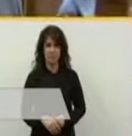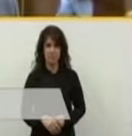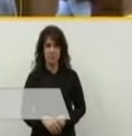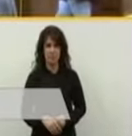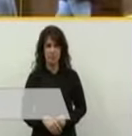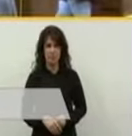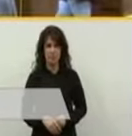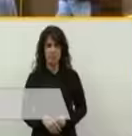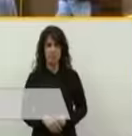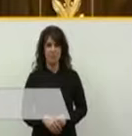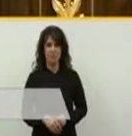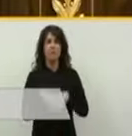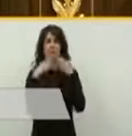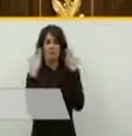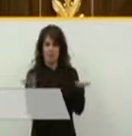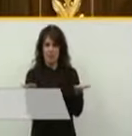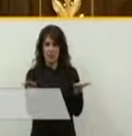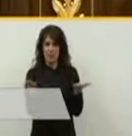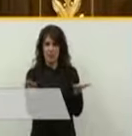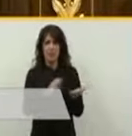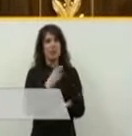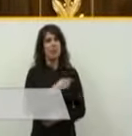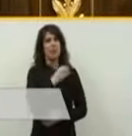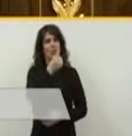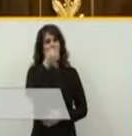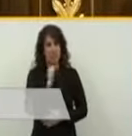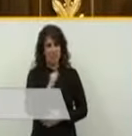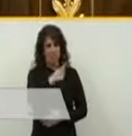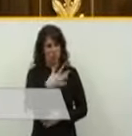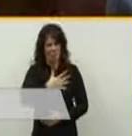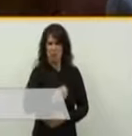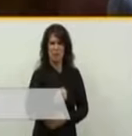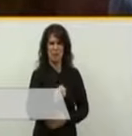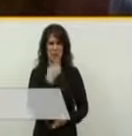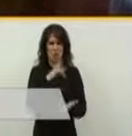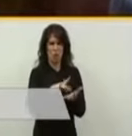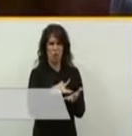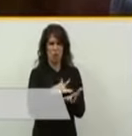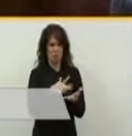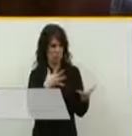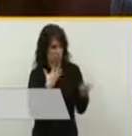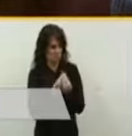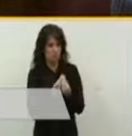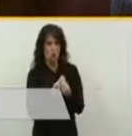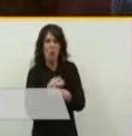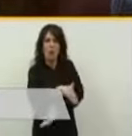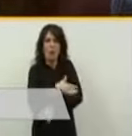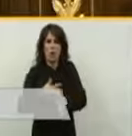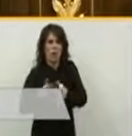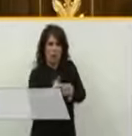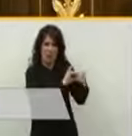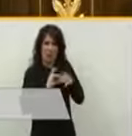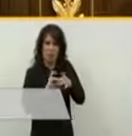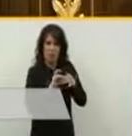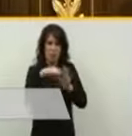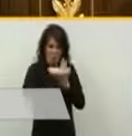Atrévase, señor Sánchez, a ser el presidente de un gobierno de coalición que realmente, con un programa progresista de verdad,